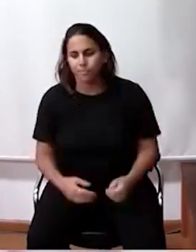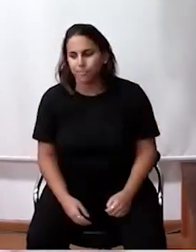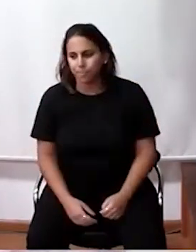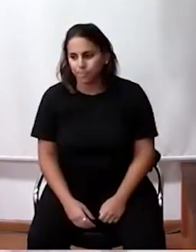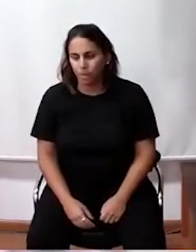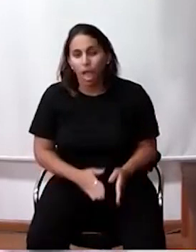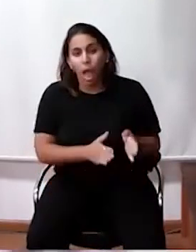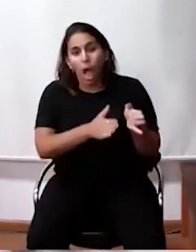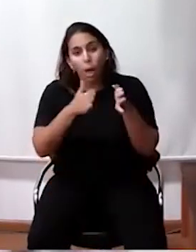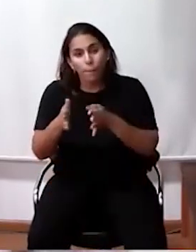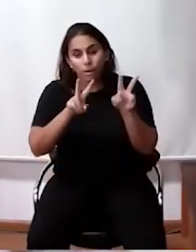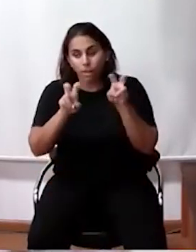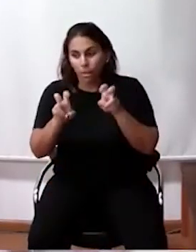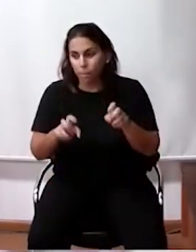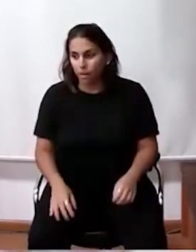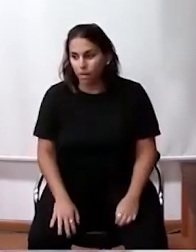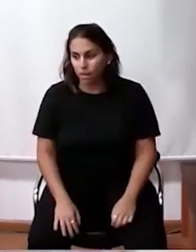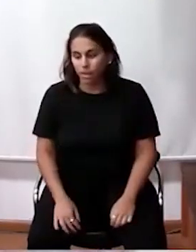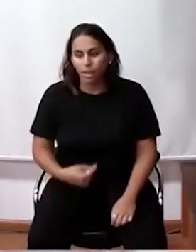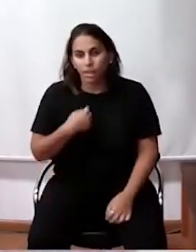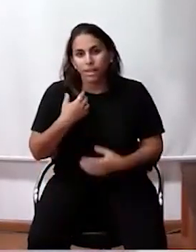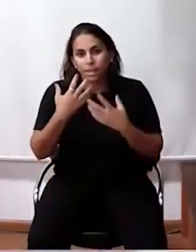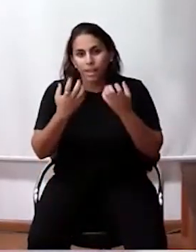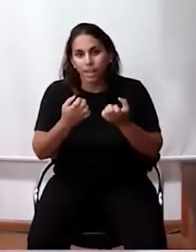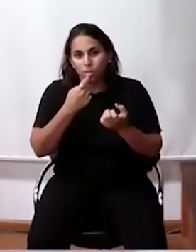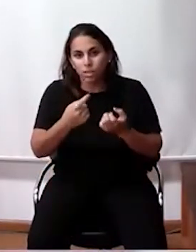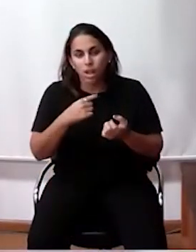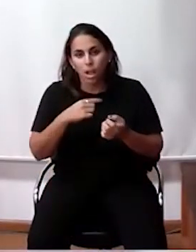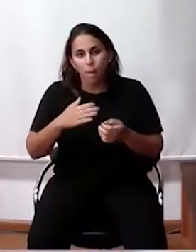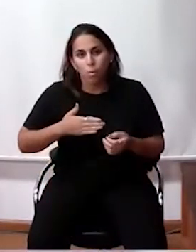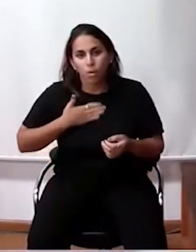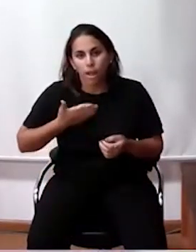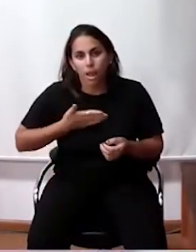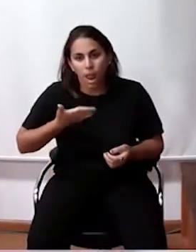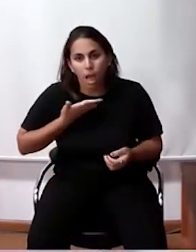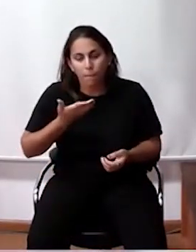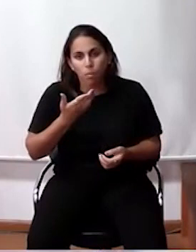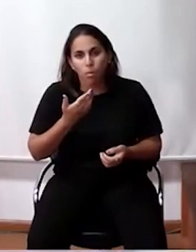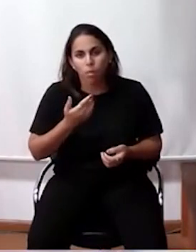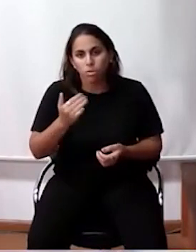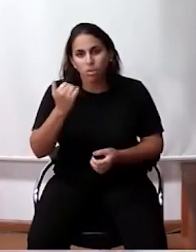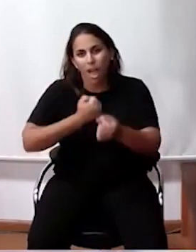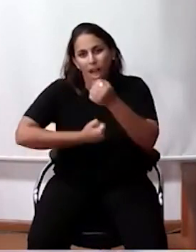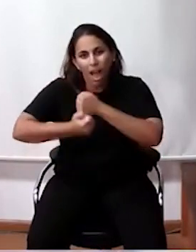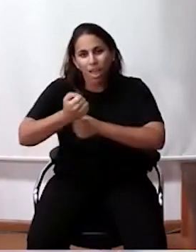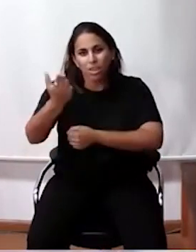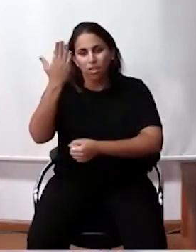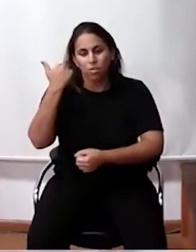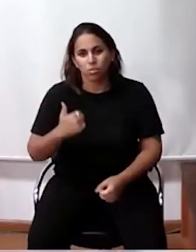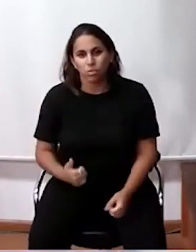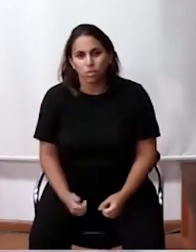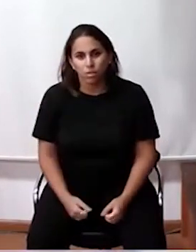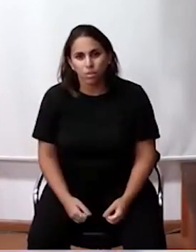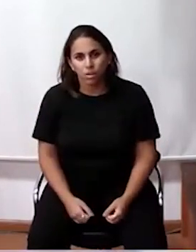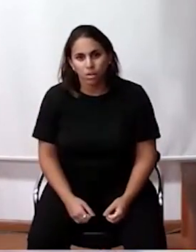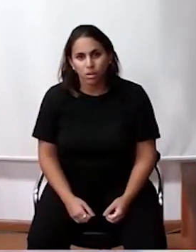de cosas señor presidente quiero referirme a un reclamo que he venido haciendo desde hace muchísimos años